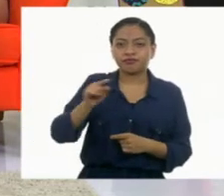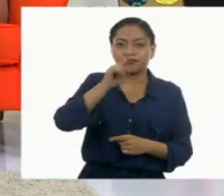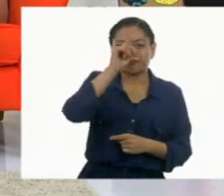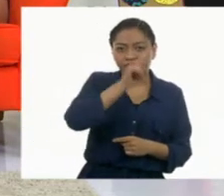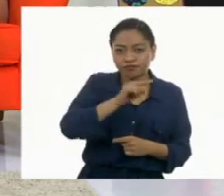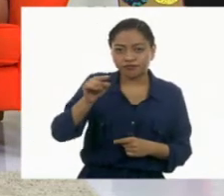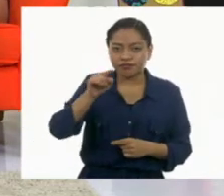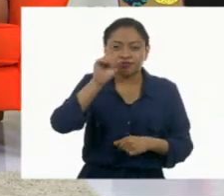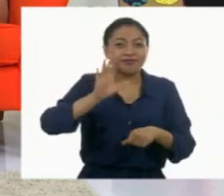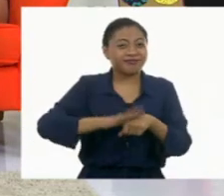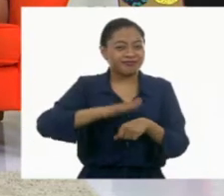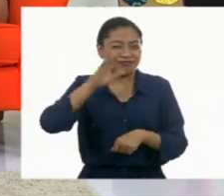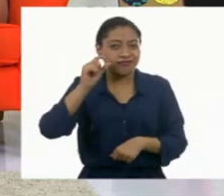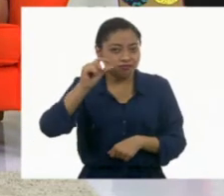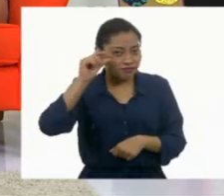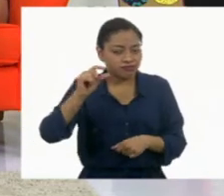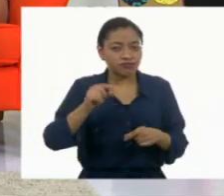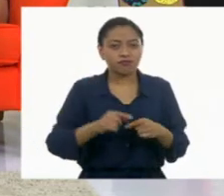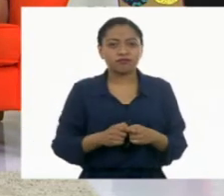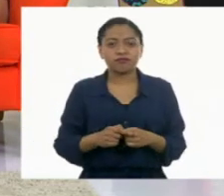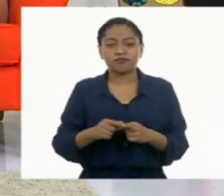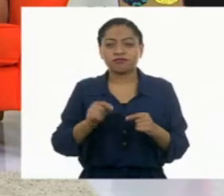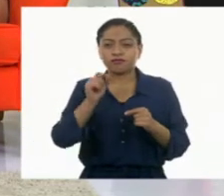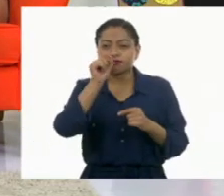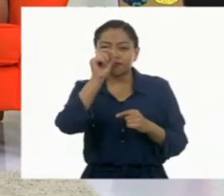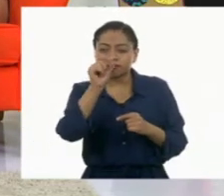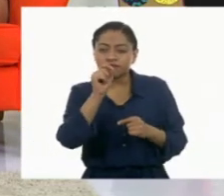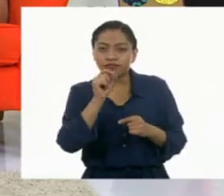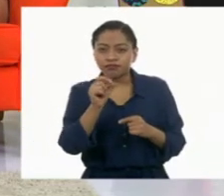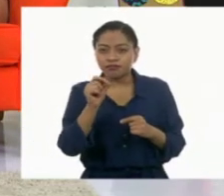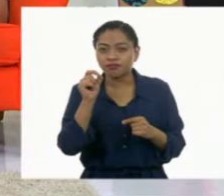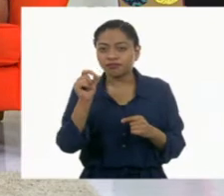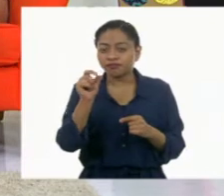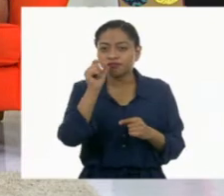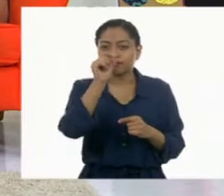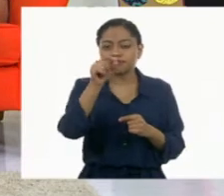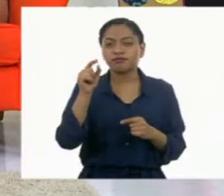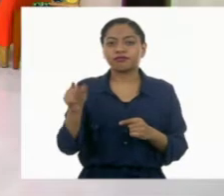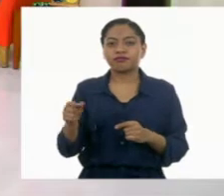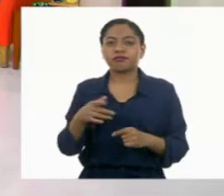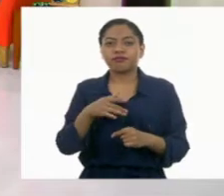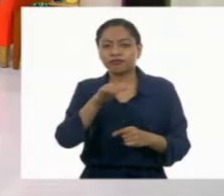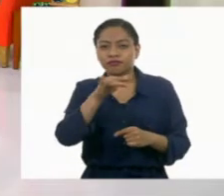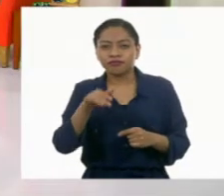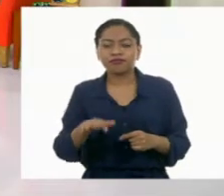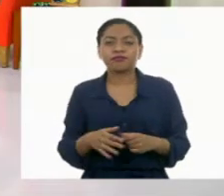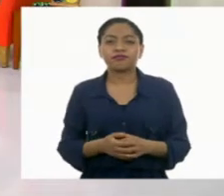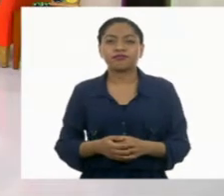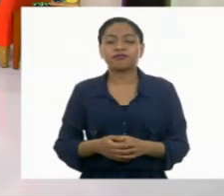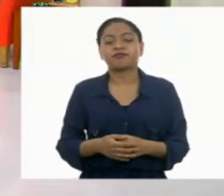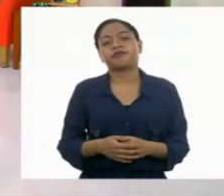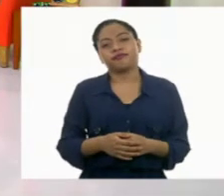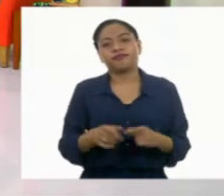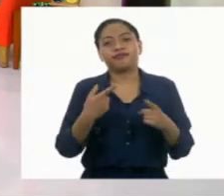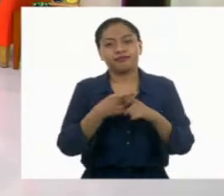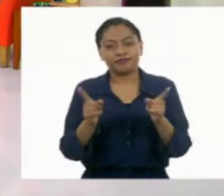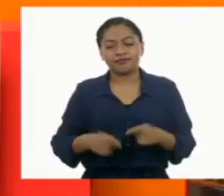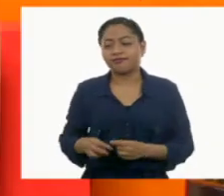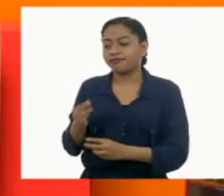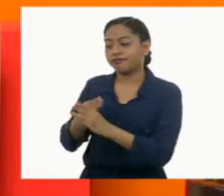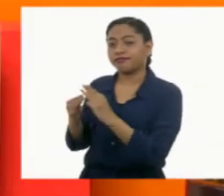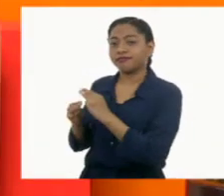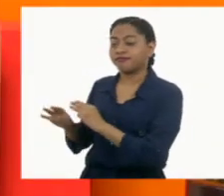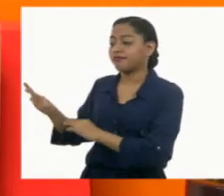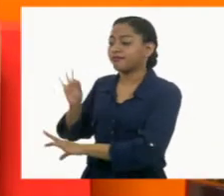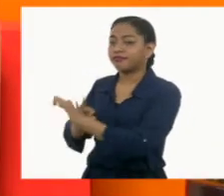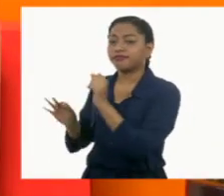y el eje lo hago con una línea punteada para que podamos diferenciarla, ¿no? Okay. ¿Con qué se pueden hacer estos elementos? Con lo que tenemos en